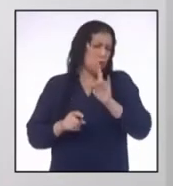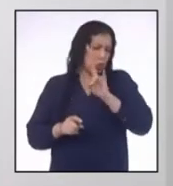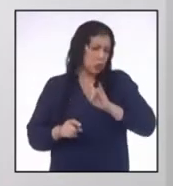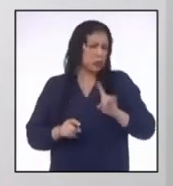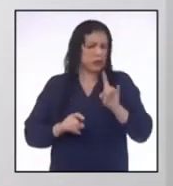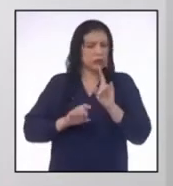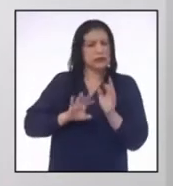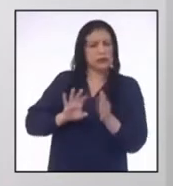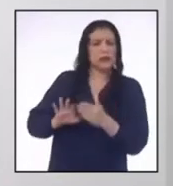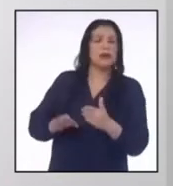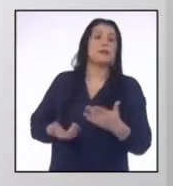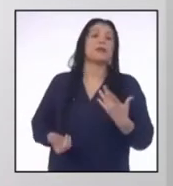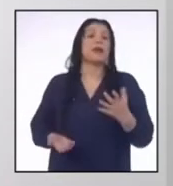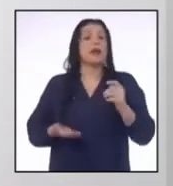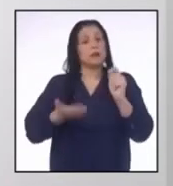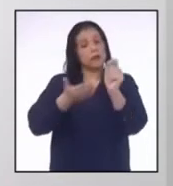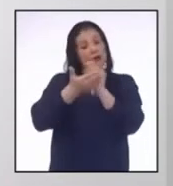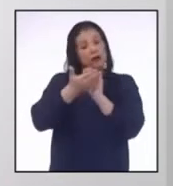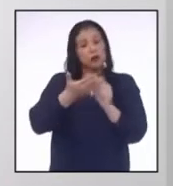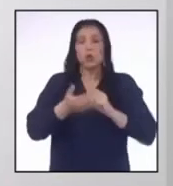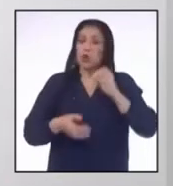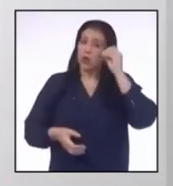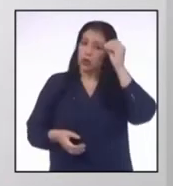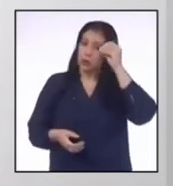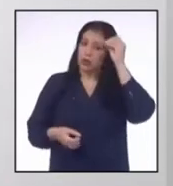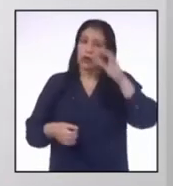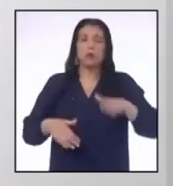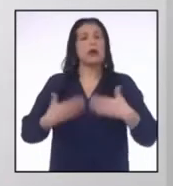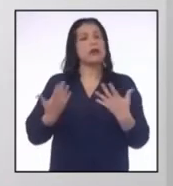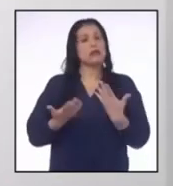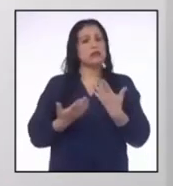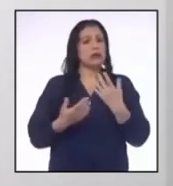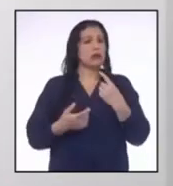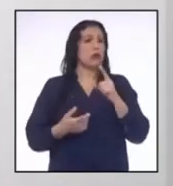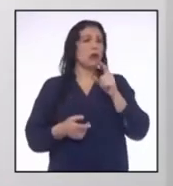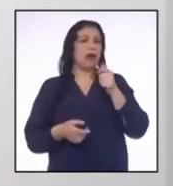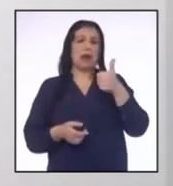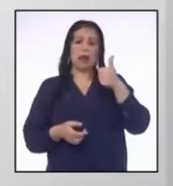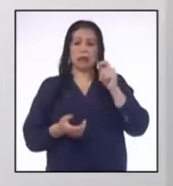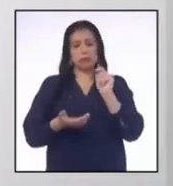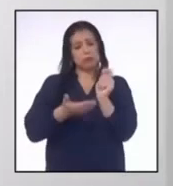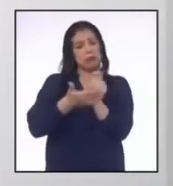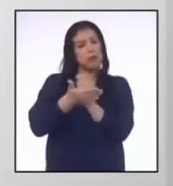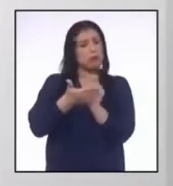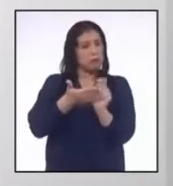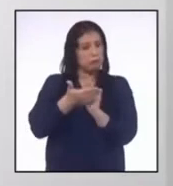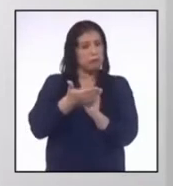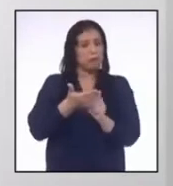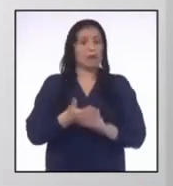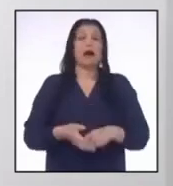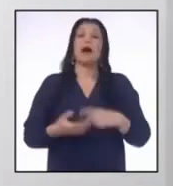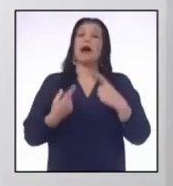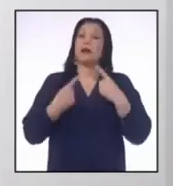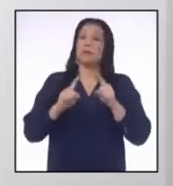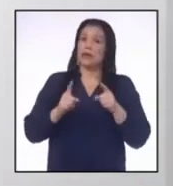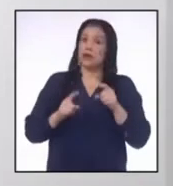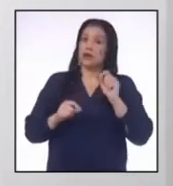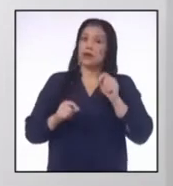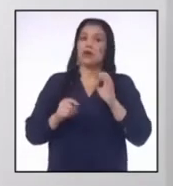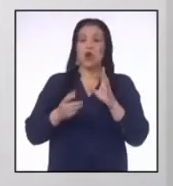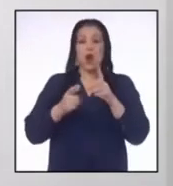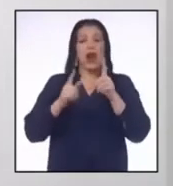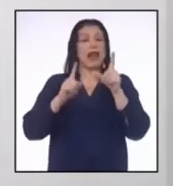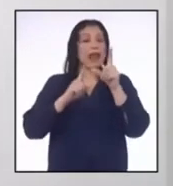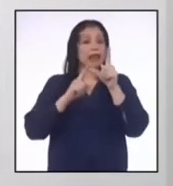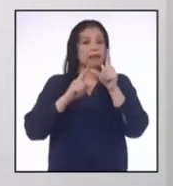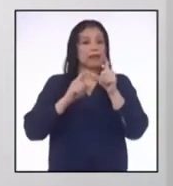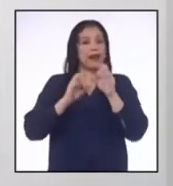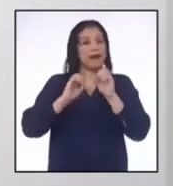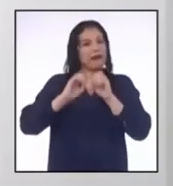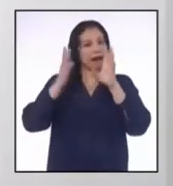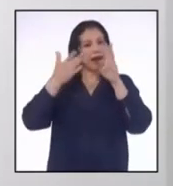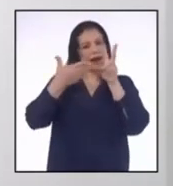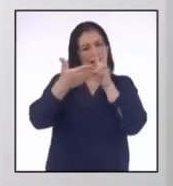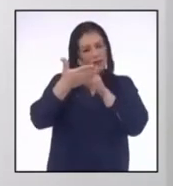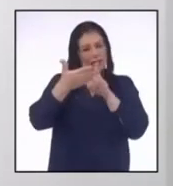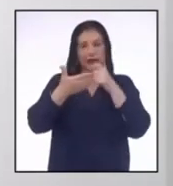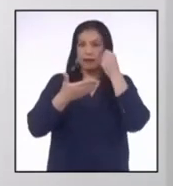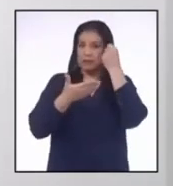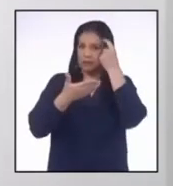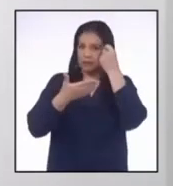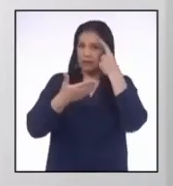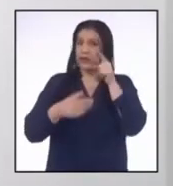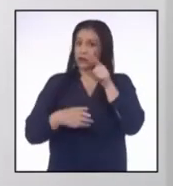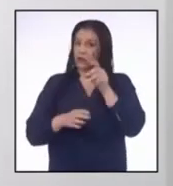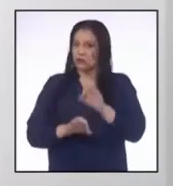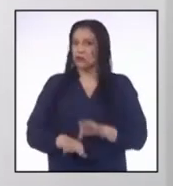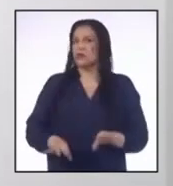ellas. Nuestro artículo puede ser escrito a mano, siempre y cuando sea con letra legible. Esto es